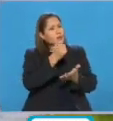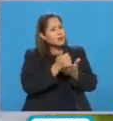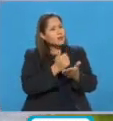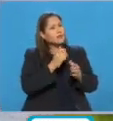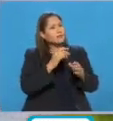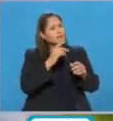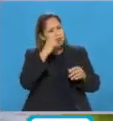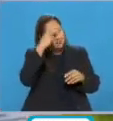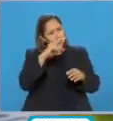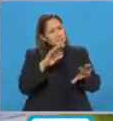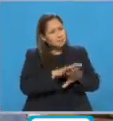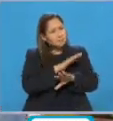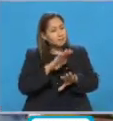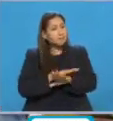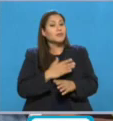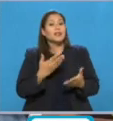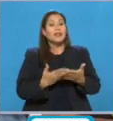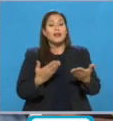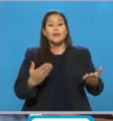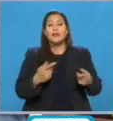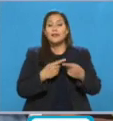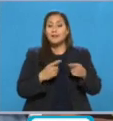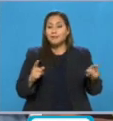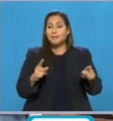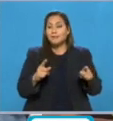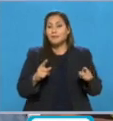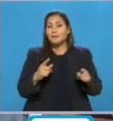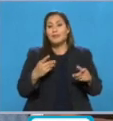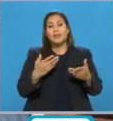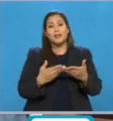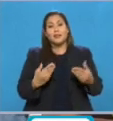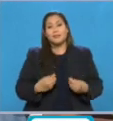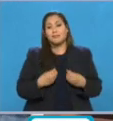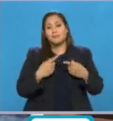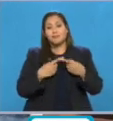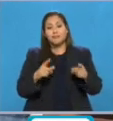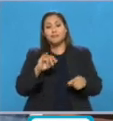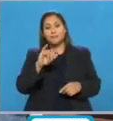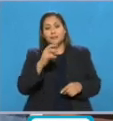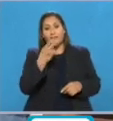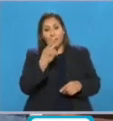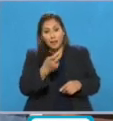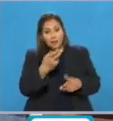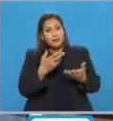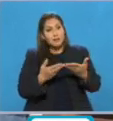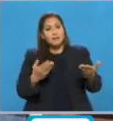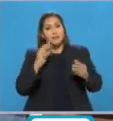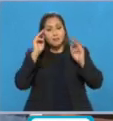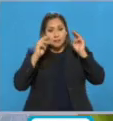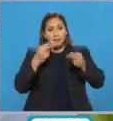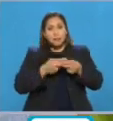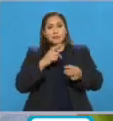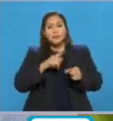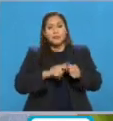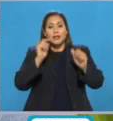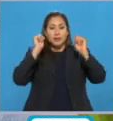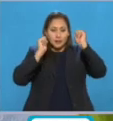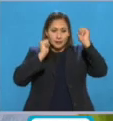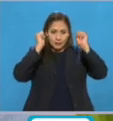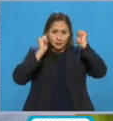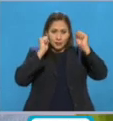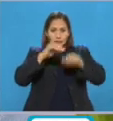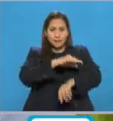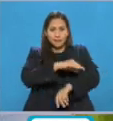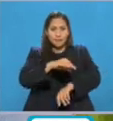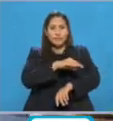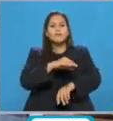y cómo es la manera, pues ahora tan distinta de vivirla, De ¿no? entenderla. Sí, totalmente. Esto se presenta entonces en el Museo Nacional de de arquitectura, Arquitectura. del